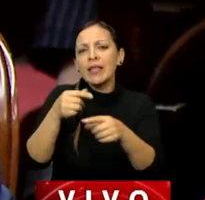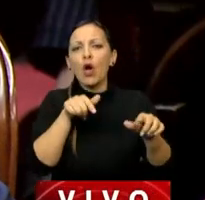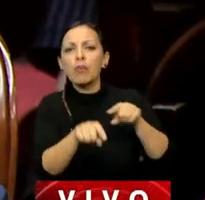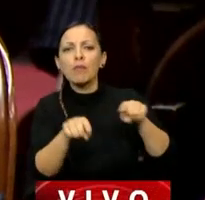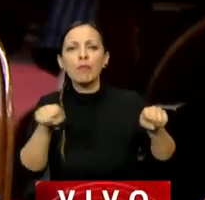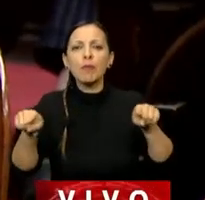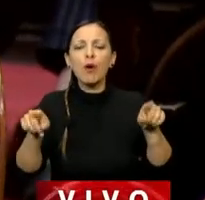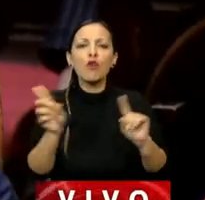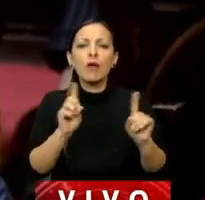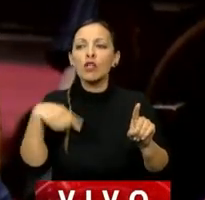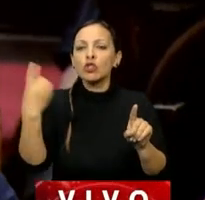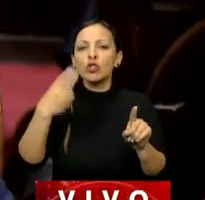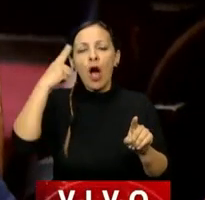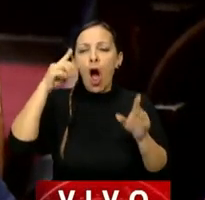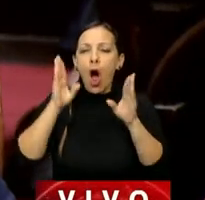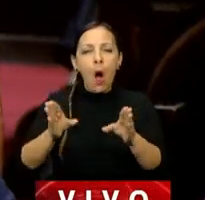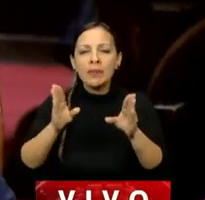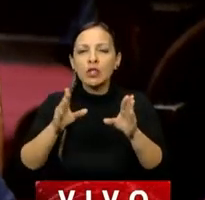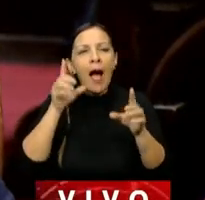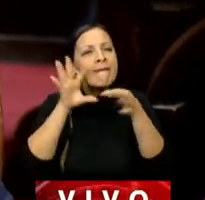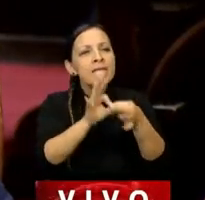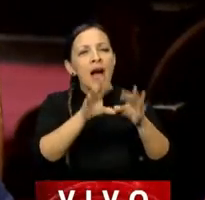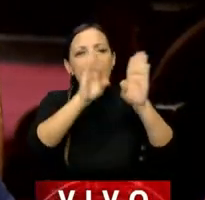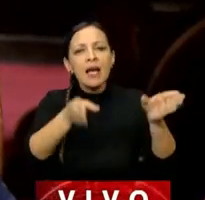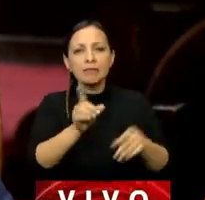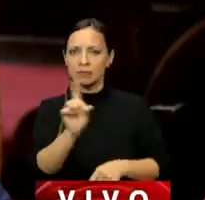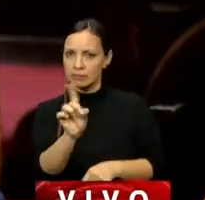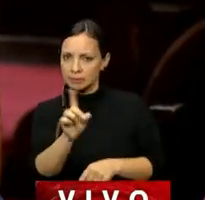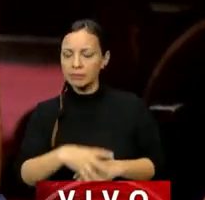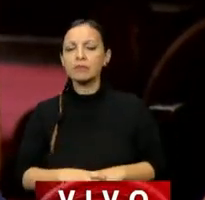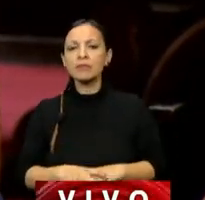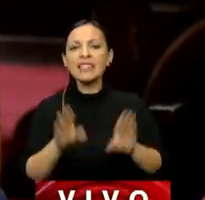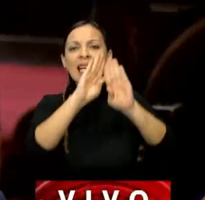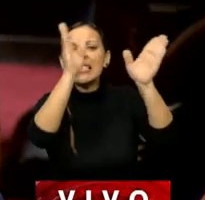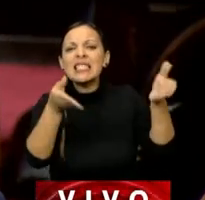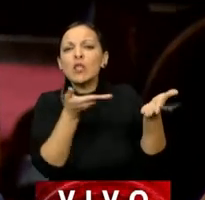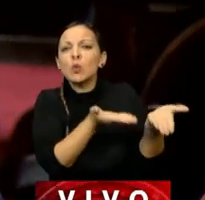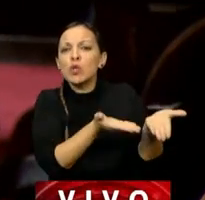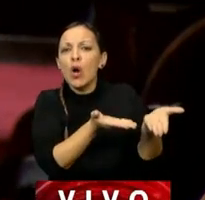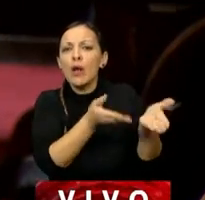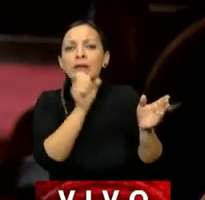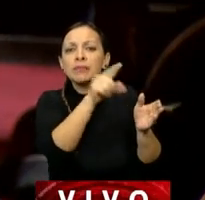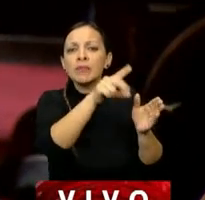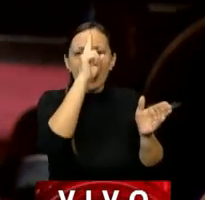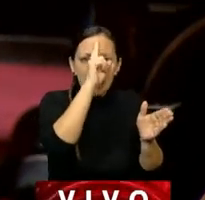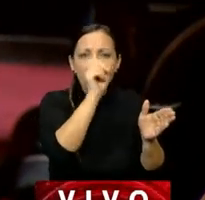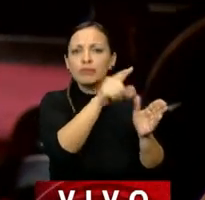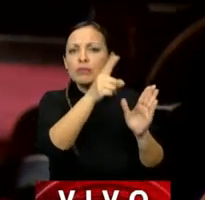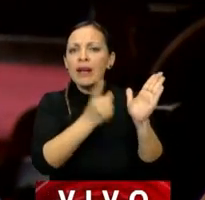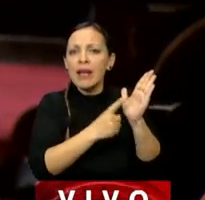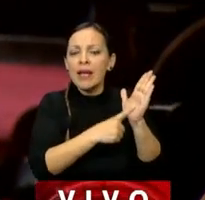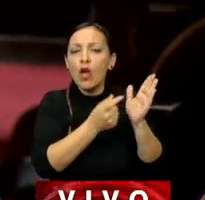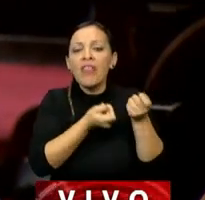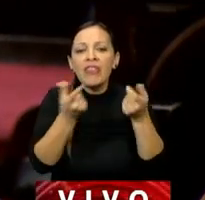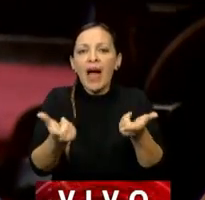estemos obsesionados con las instituciones las instituciones su respeto y las reglas que nos rigen dan la